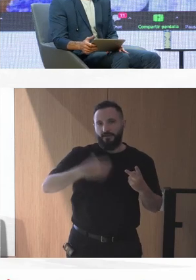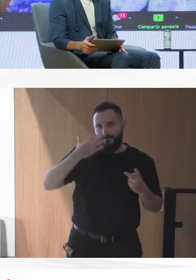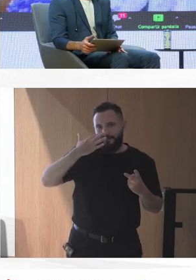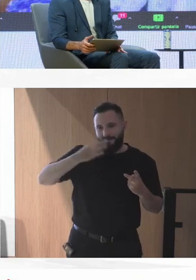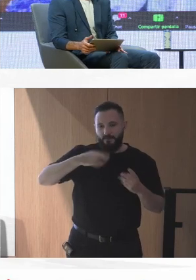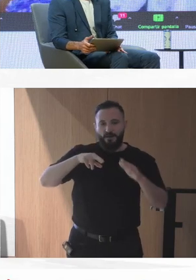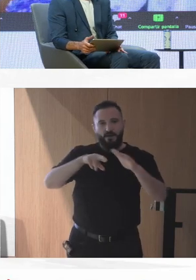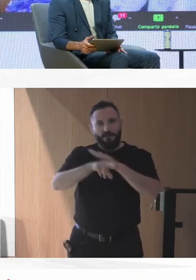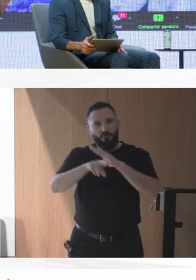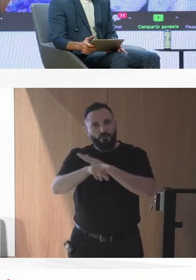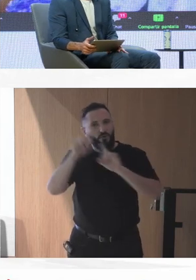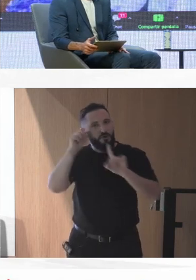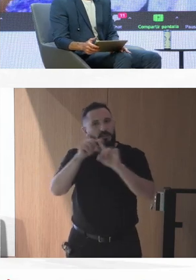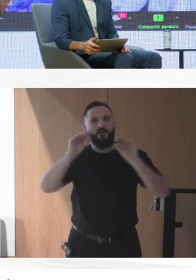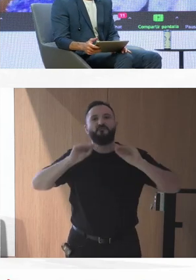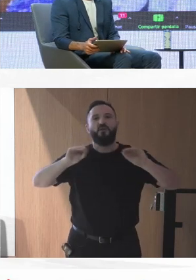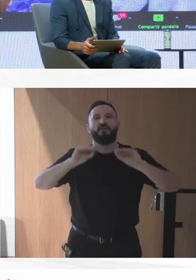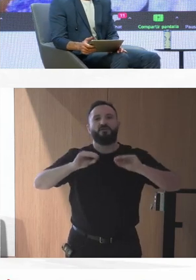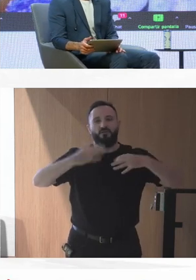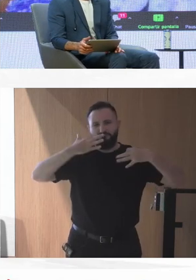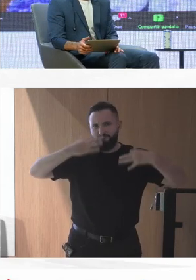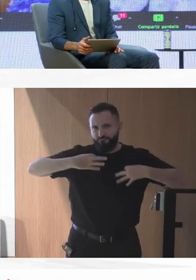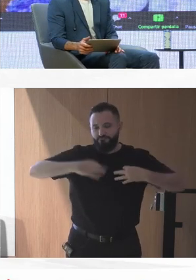recursos para formación